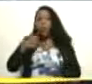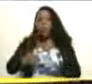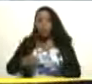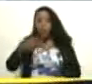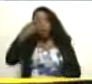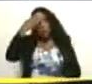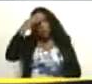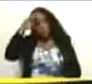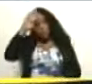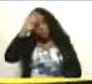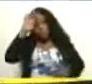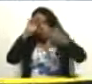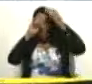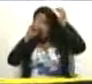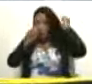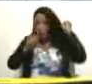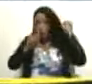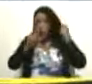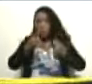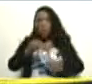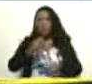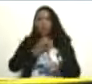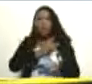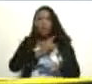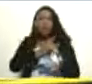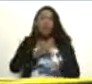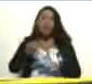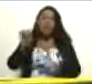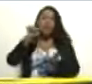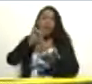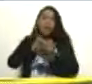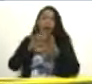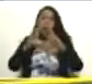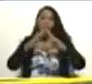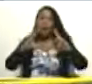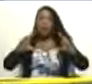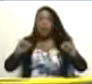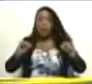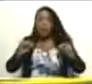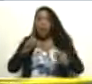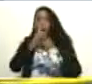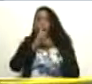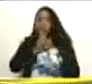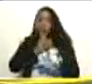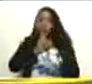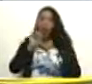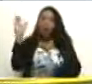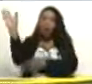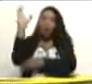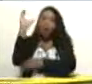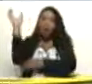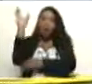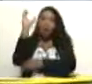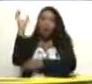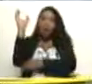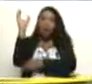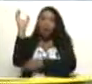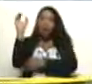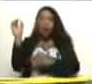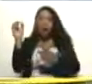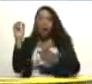Cuba, Chile, Irán, Nicaragua, Qatar, Colombia,